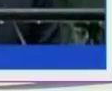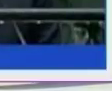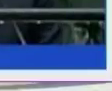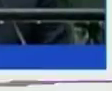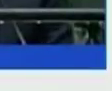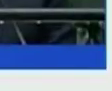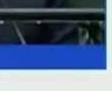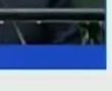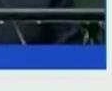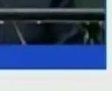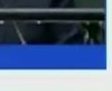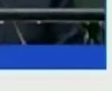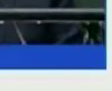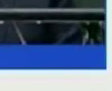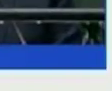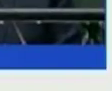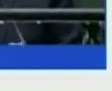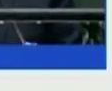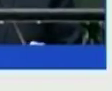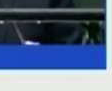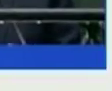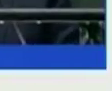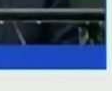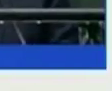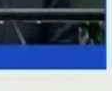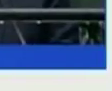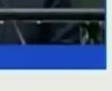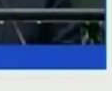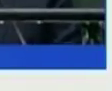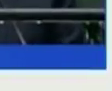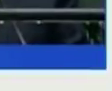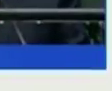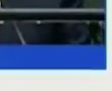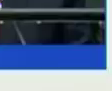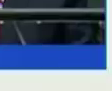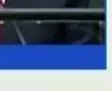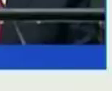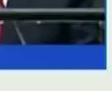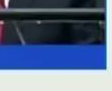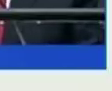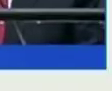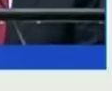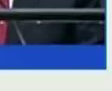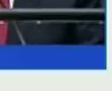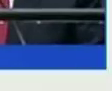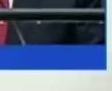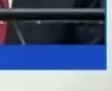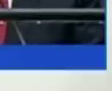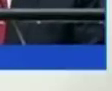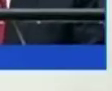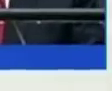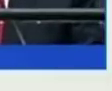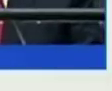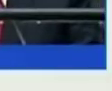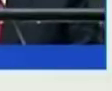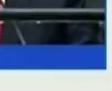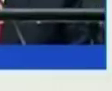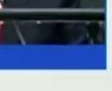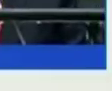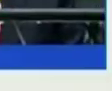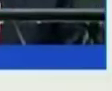felicitaciones. Habló con la fuerza que tiene el pueblo cubano, con la verdad del pueblo